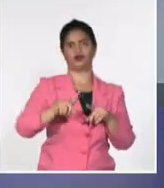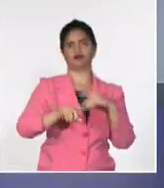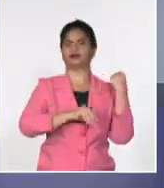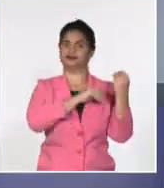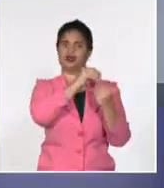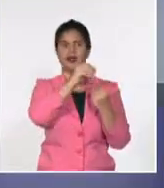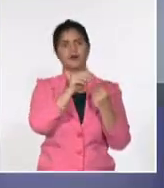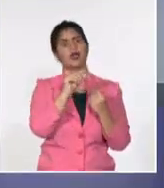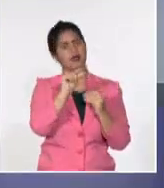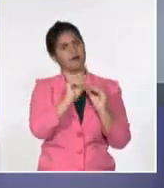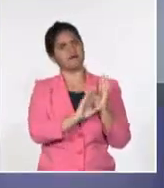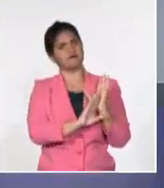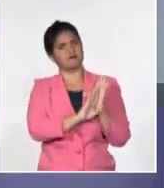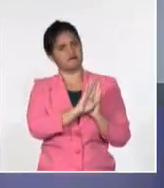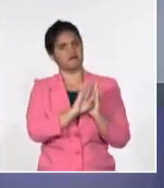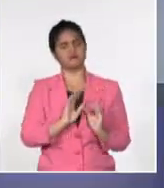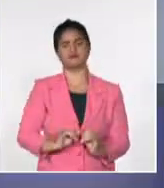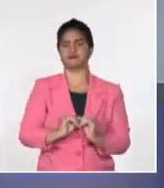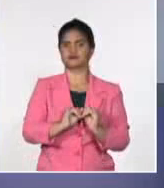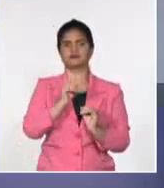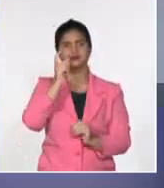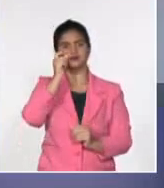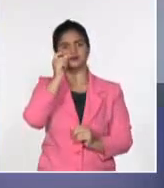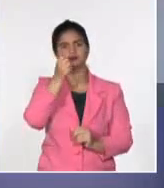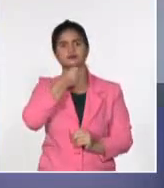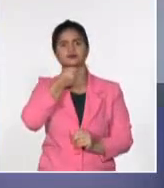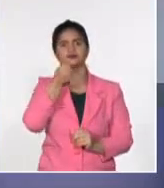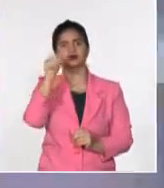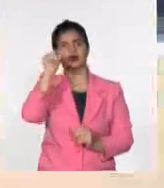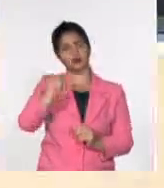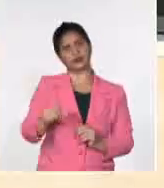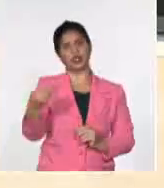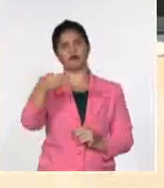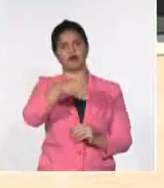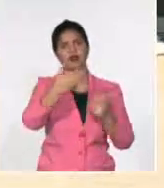Lázaro Manuel Alonso en una de las fábricas que produce el alimento.